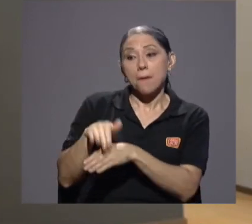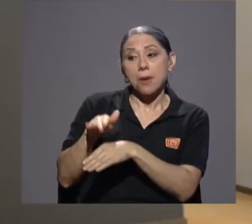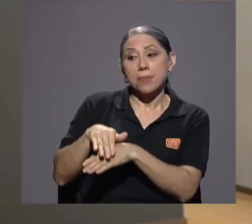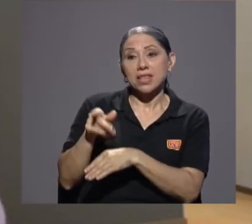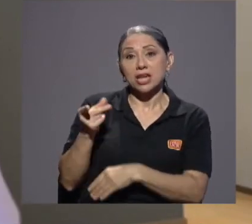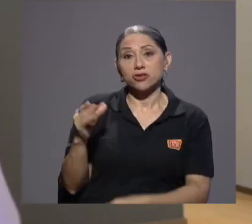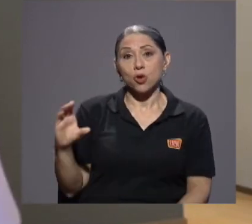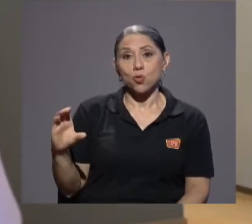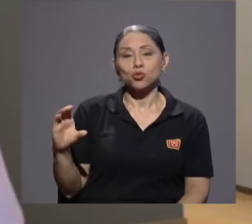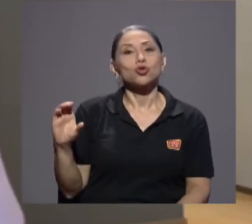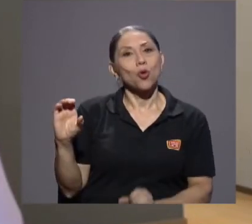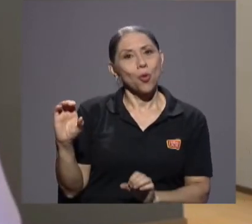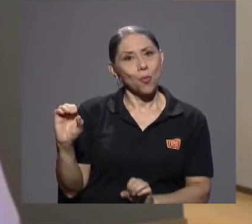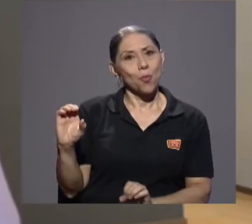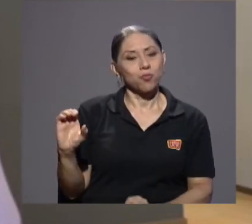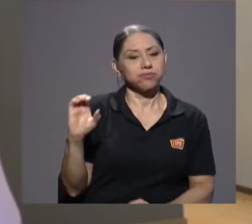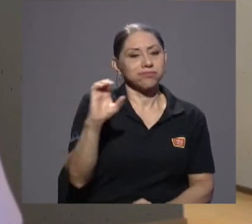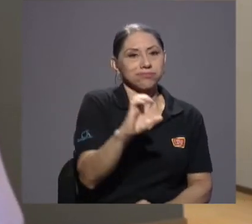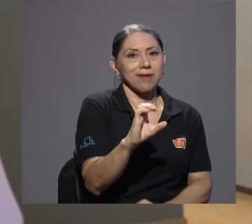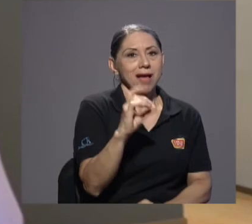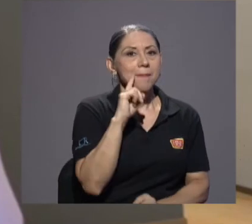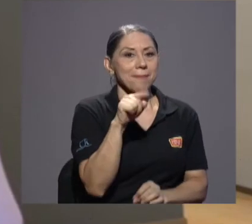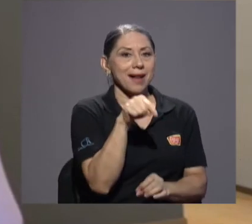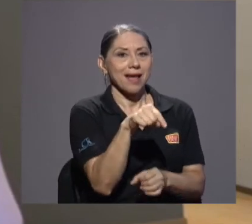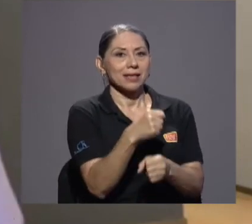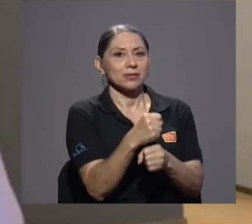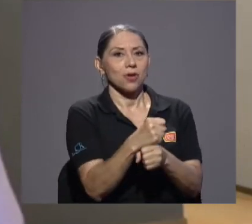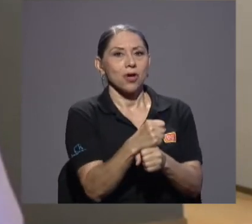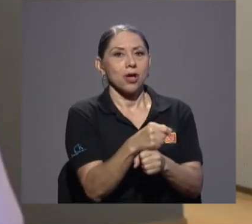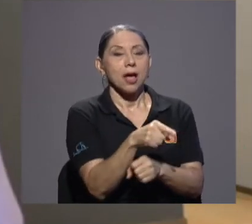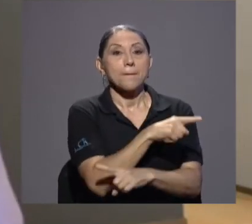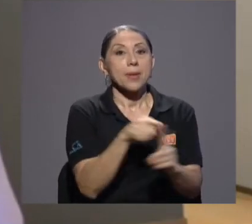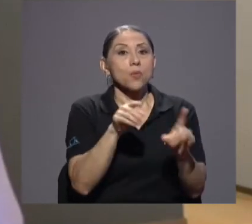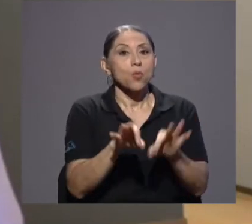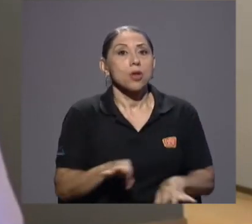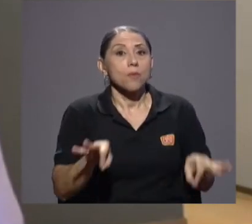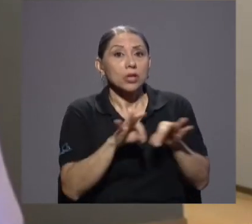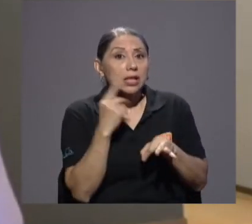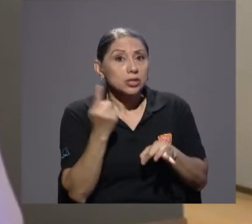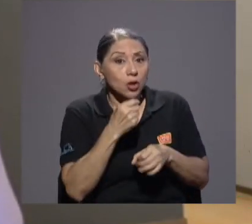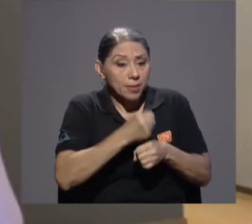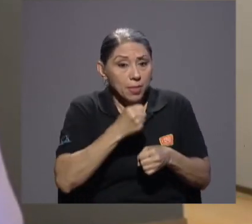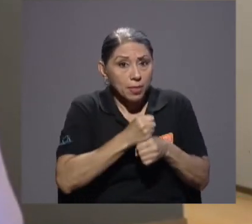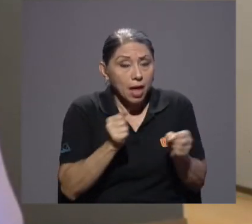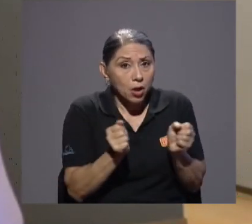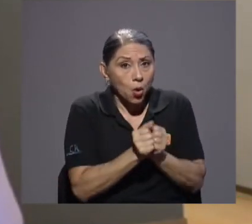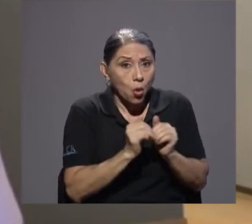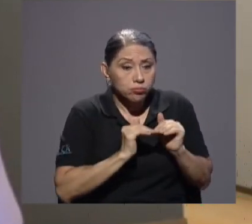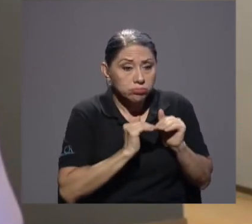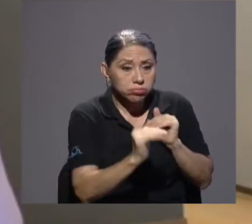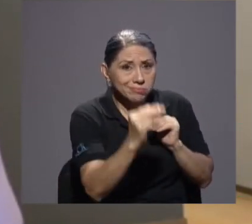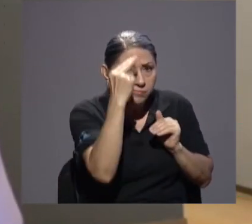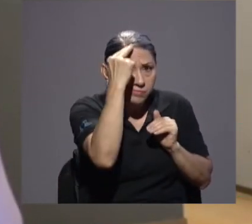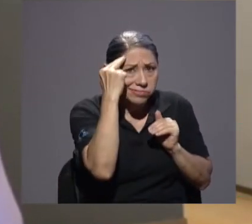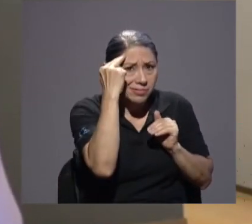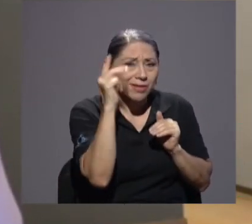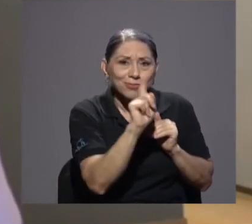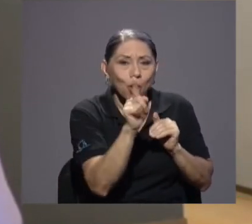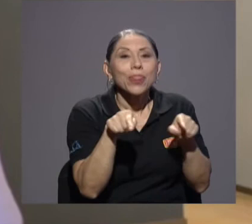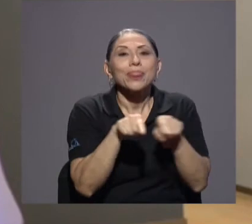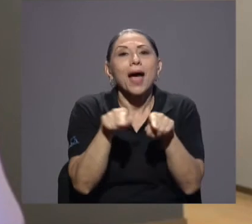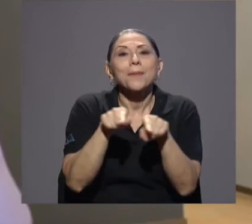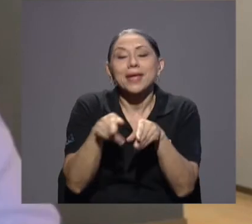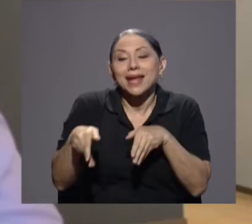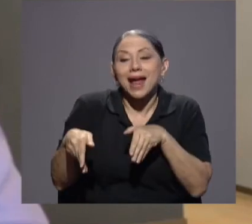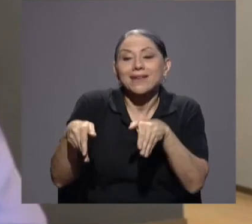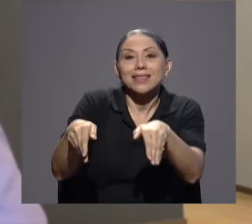este mantenimiento, pero muy importante no darle mantenimiento solo a las redes viales pavimentadas, sino a las carreteras de lastre, a